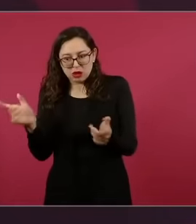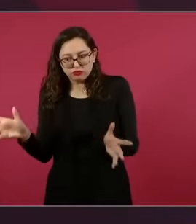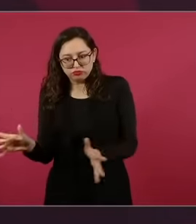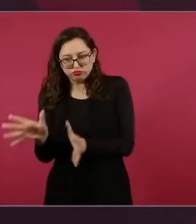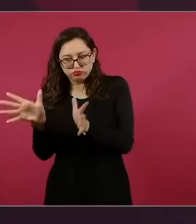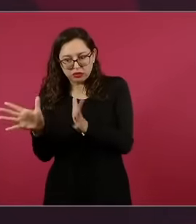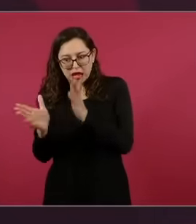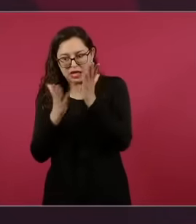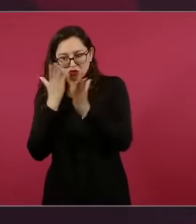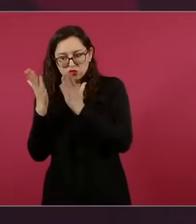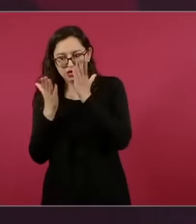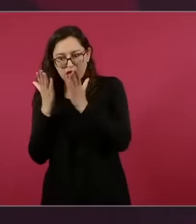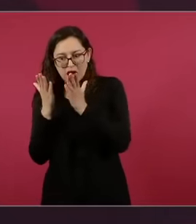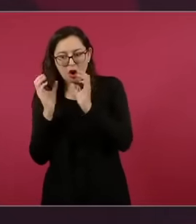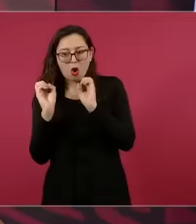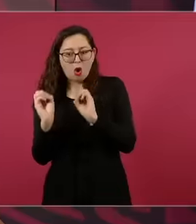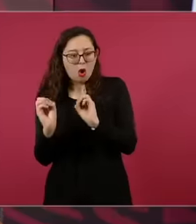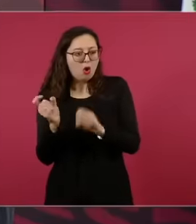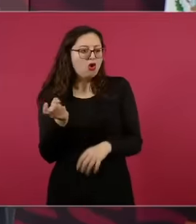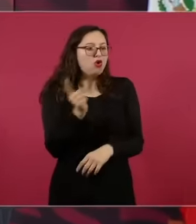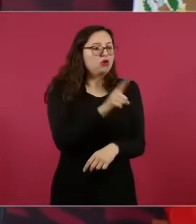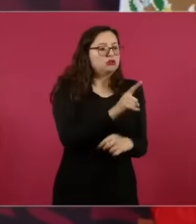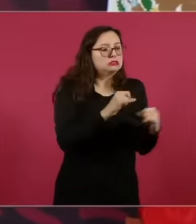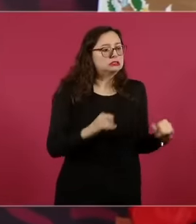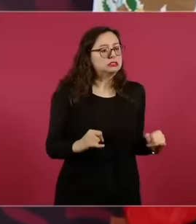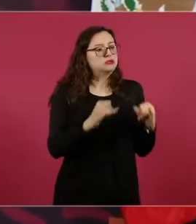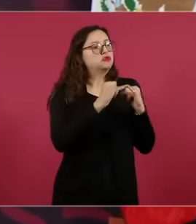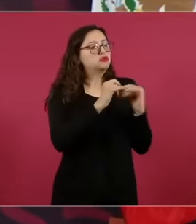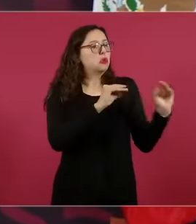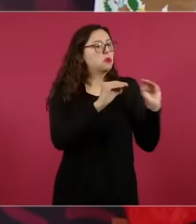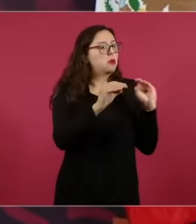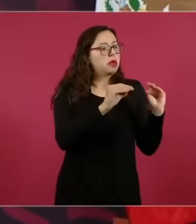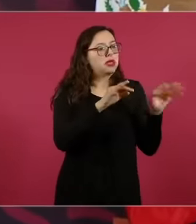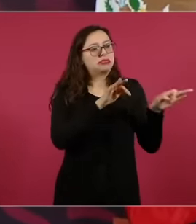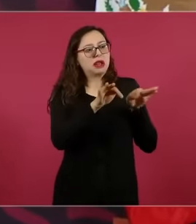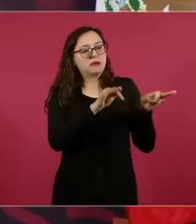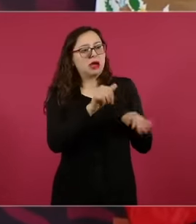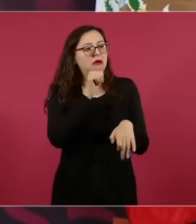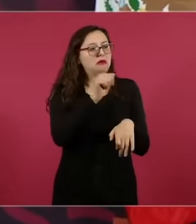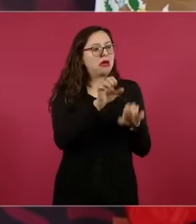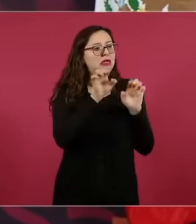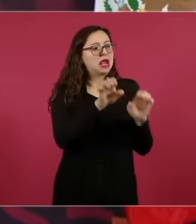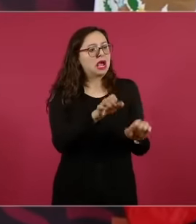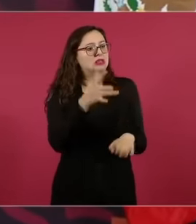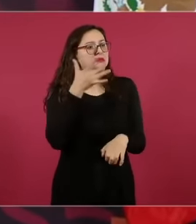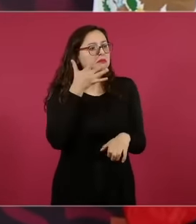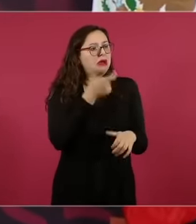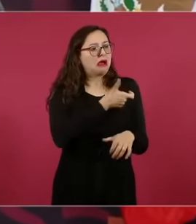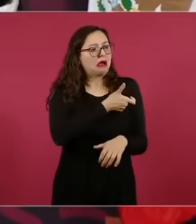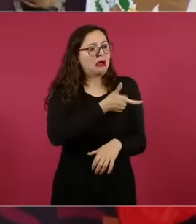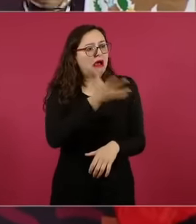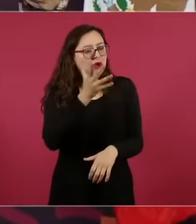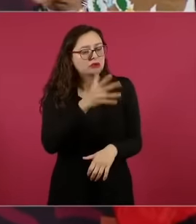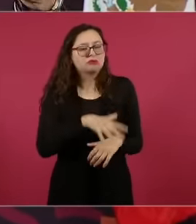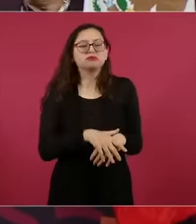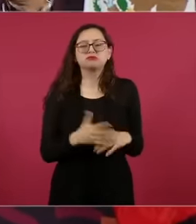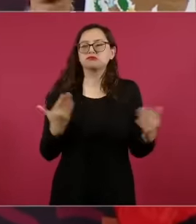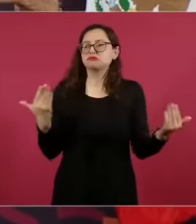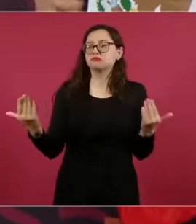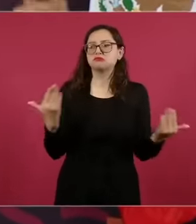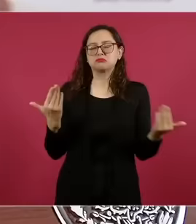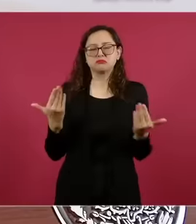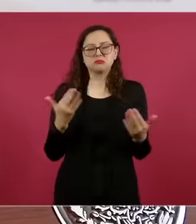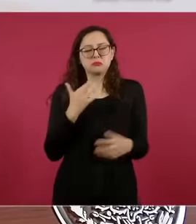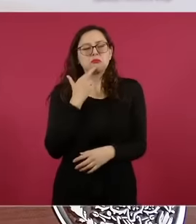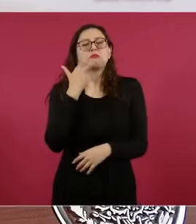burocráticos, improductivos, innecesarios, superfluos, lujosos, o que se